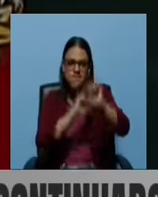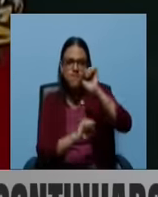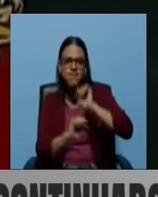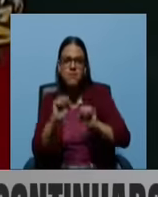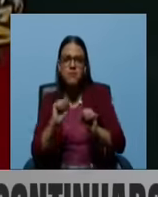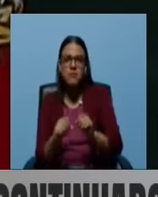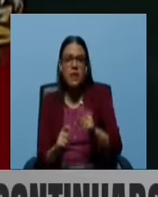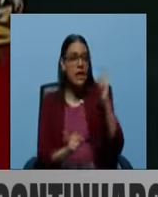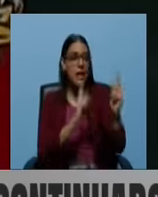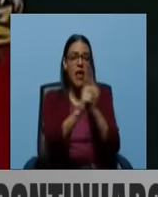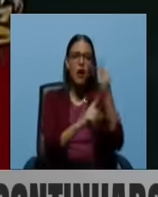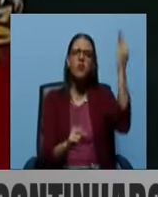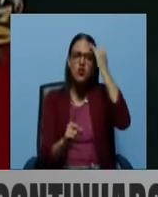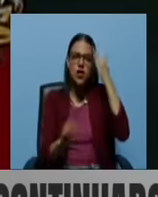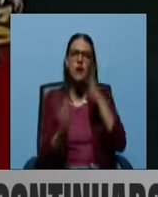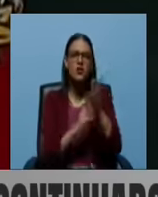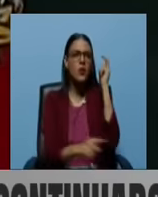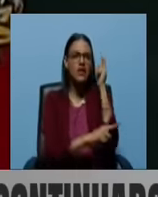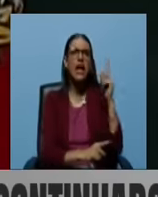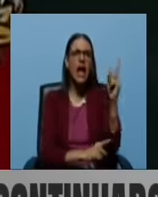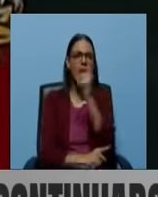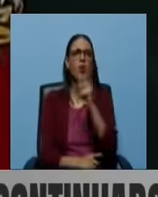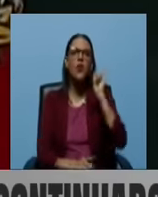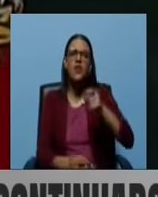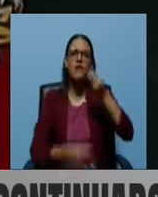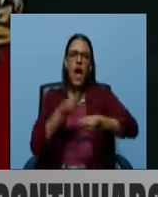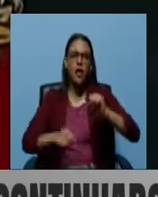Y cada quien sabe la tarea que le corresponde.